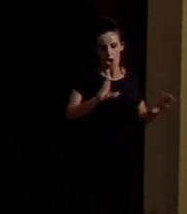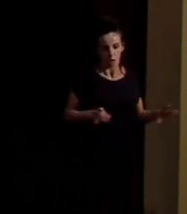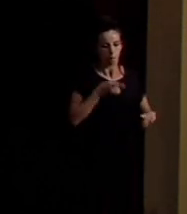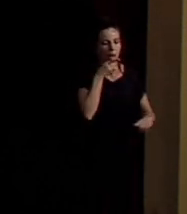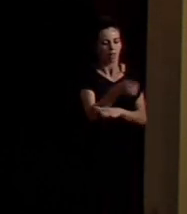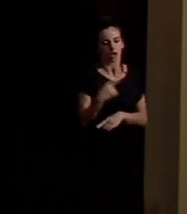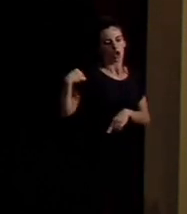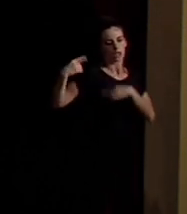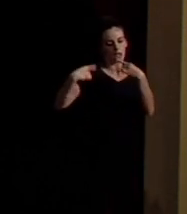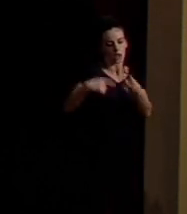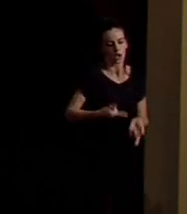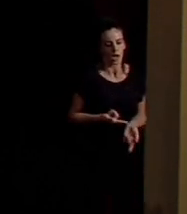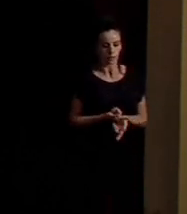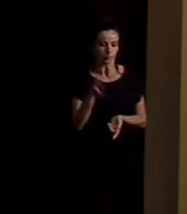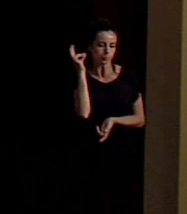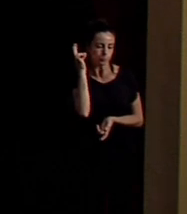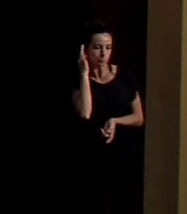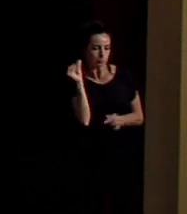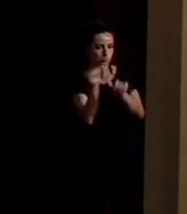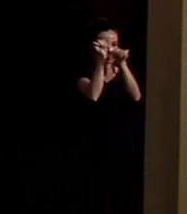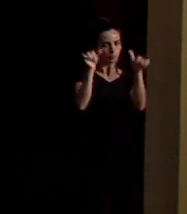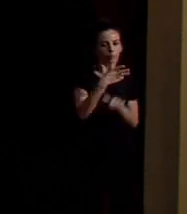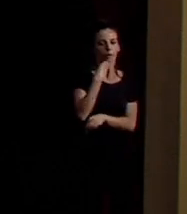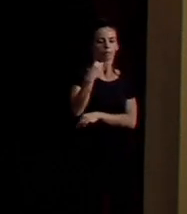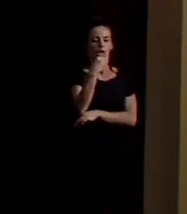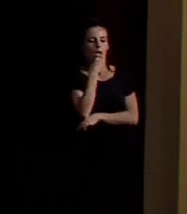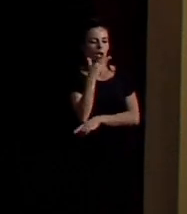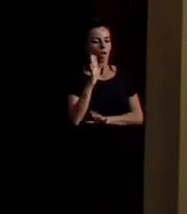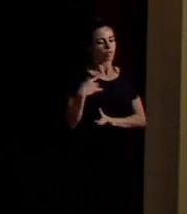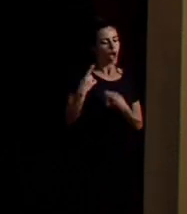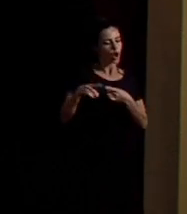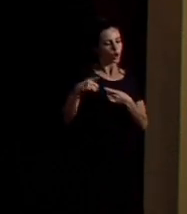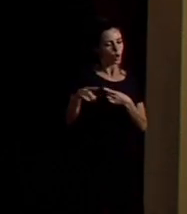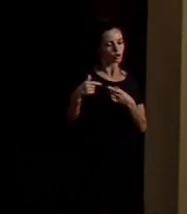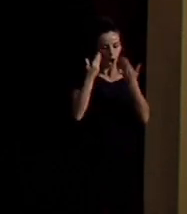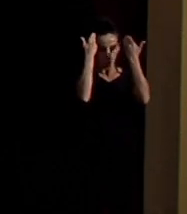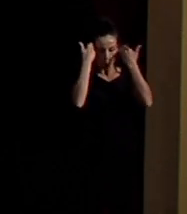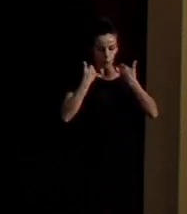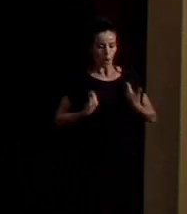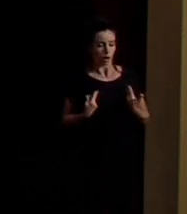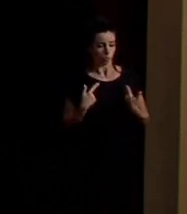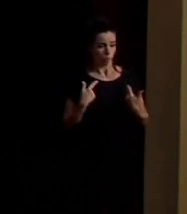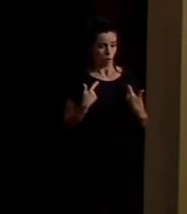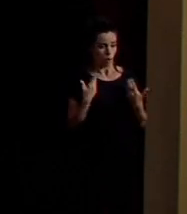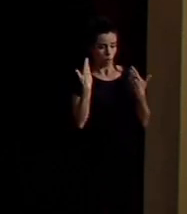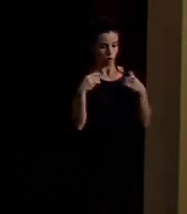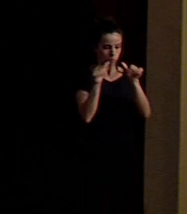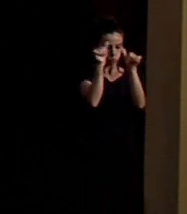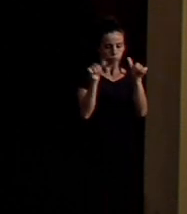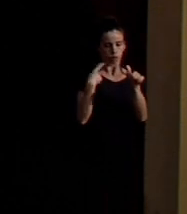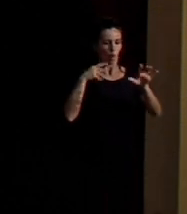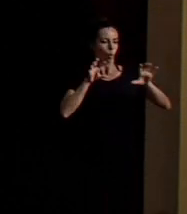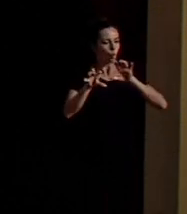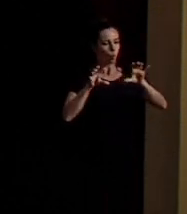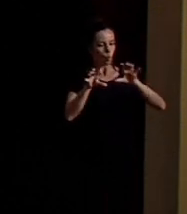¿no? Las chicas, el mandato de belleza, de sumisión, de cosificación, los cuerpos fragmentados, ¿no? Lo que decían esta mañana, ¿no? Esos